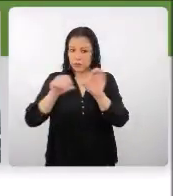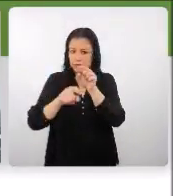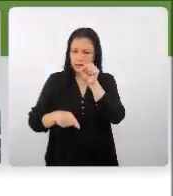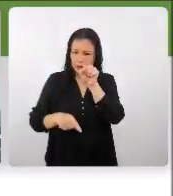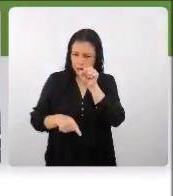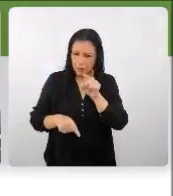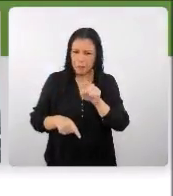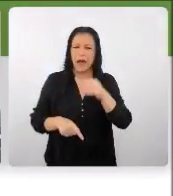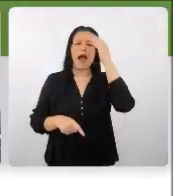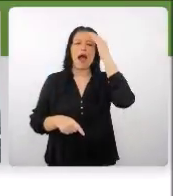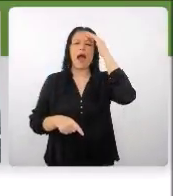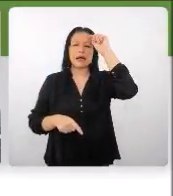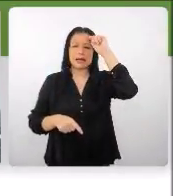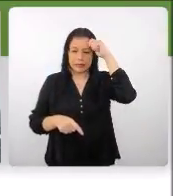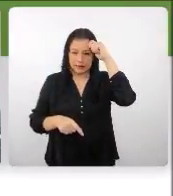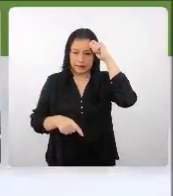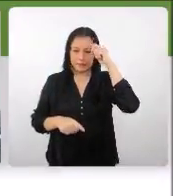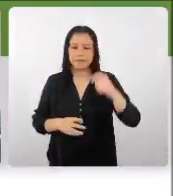en consideración.